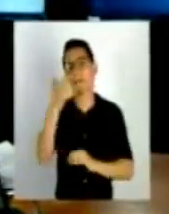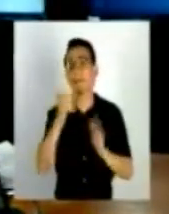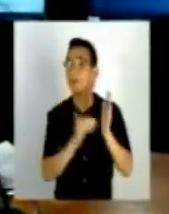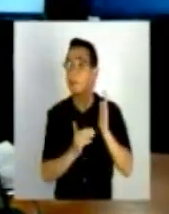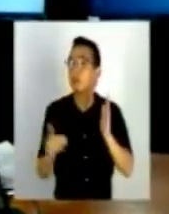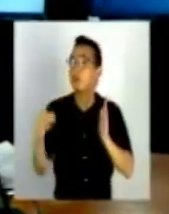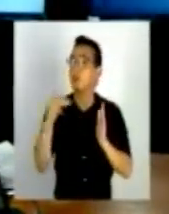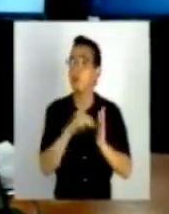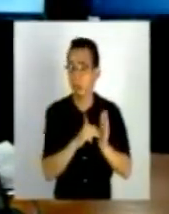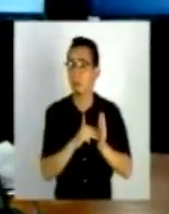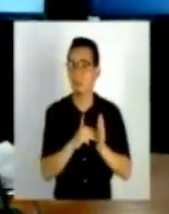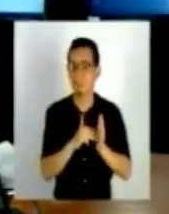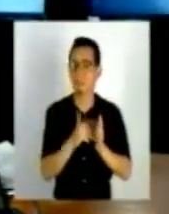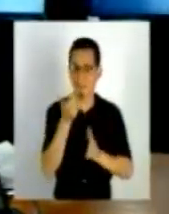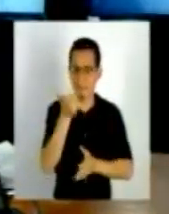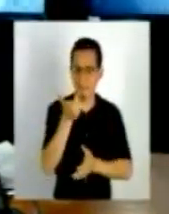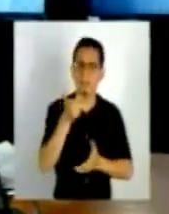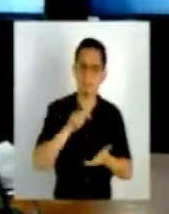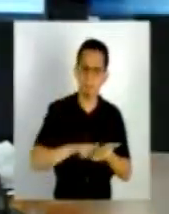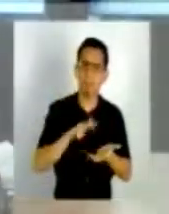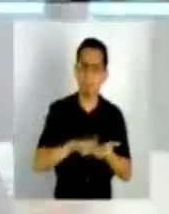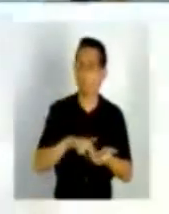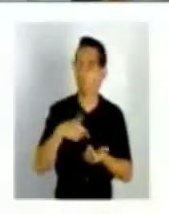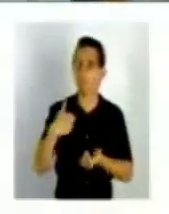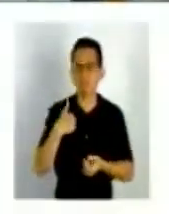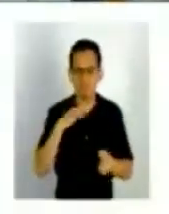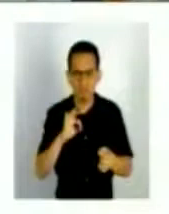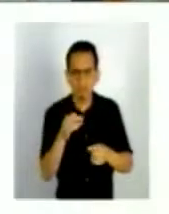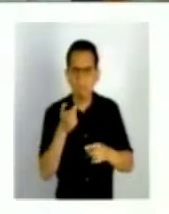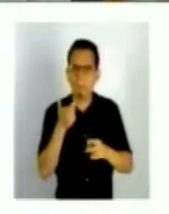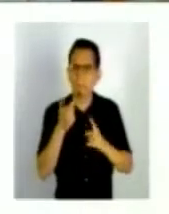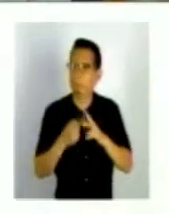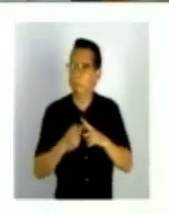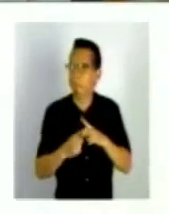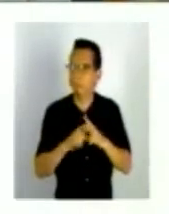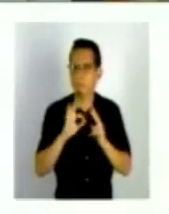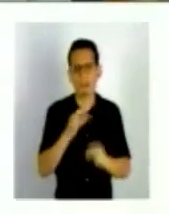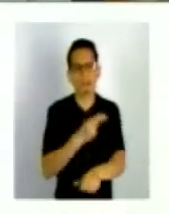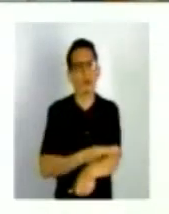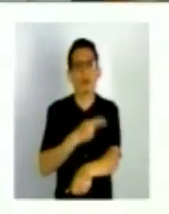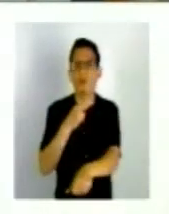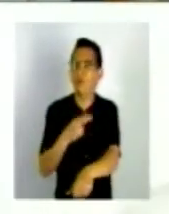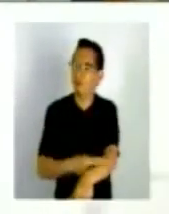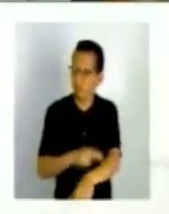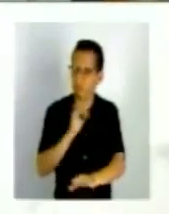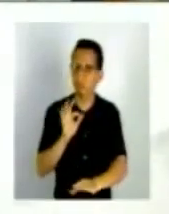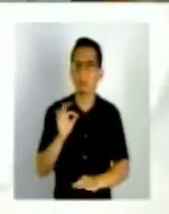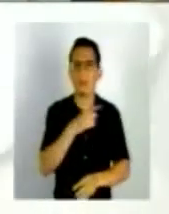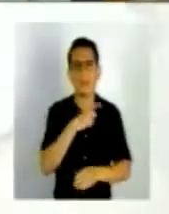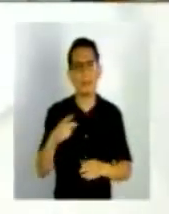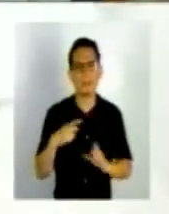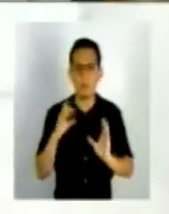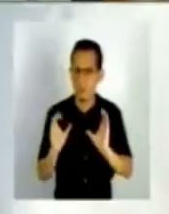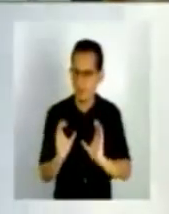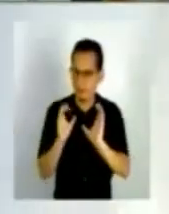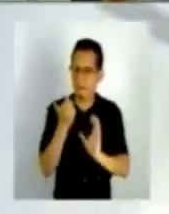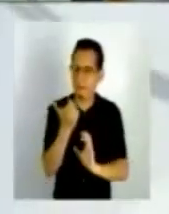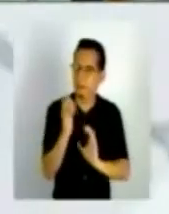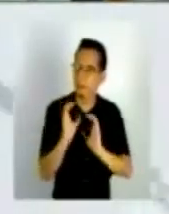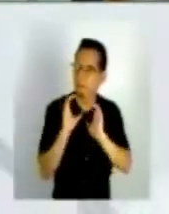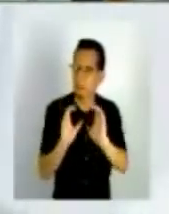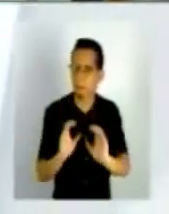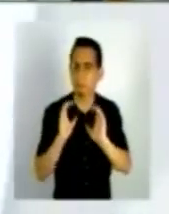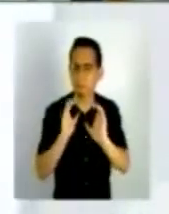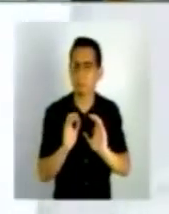de pesos por año, haciendo los recortes necesarios, manejando con honestidad total, con austeridad y lo